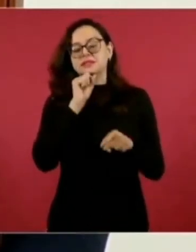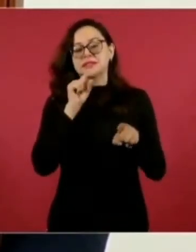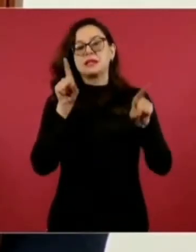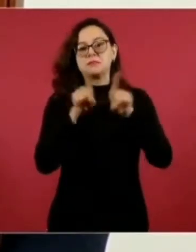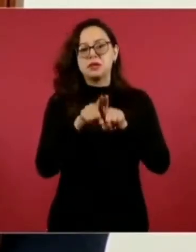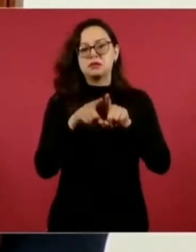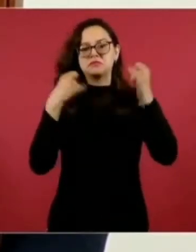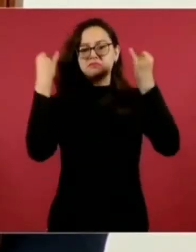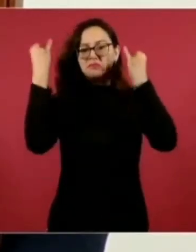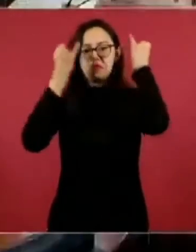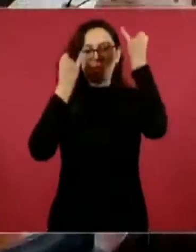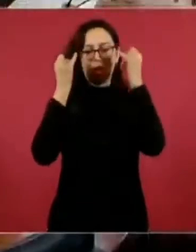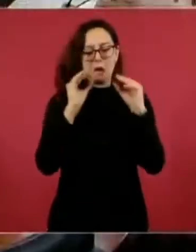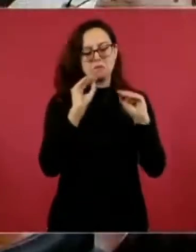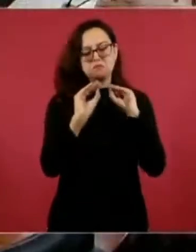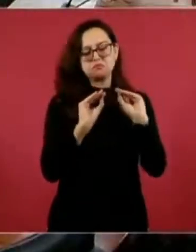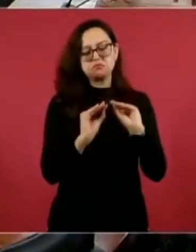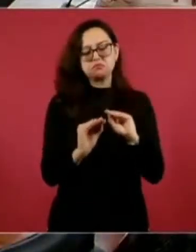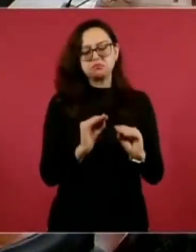sin ninguna prueba.